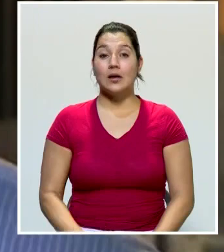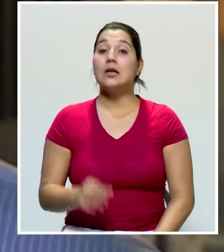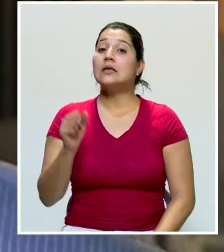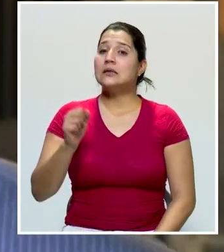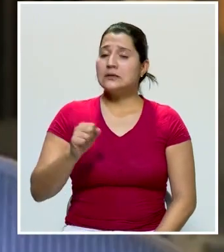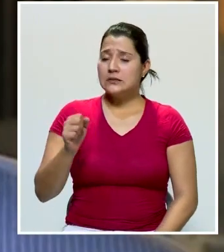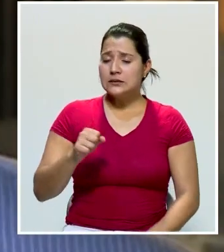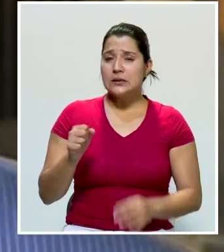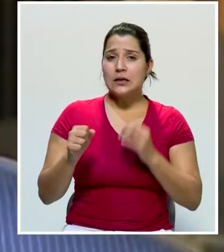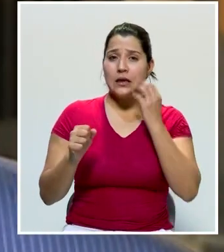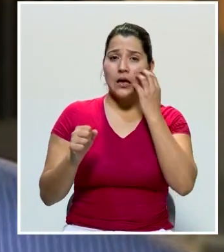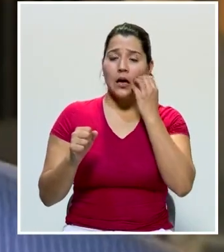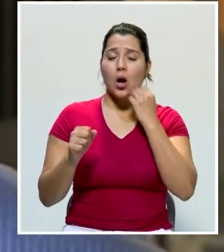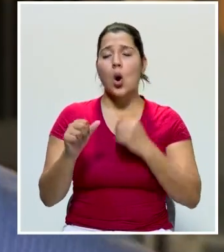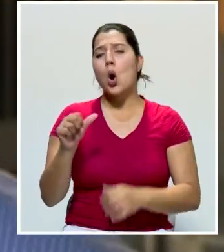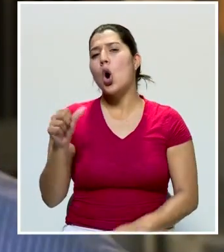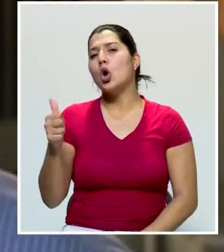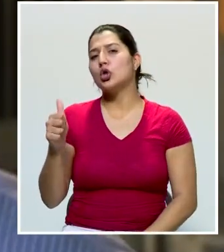hay otras